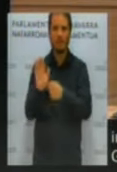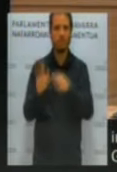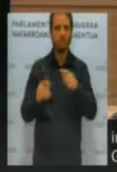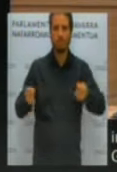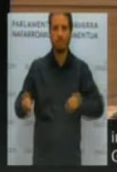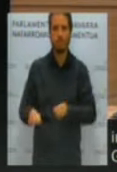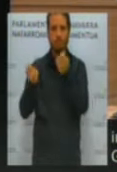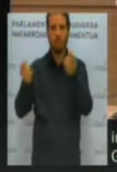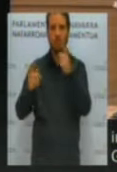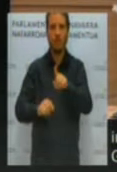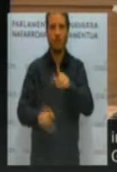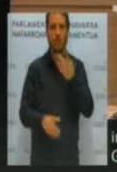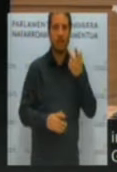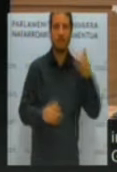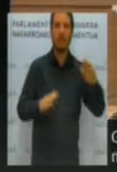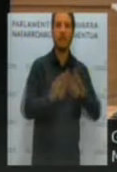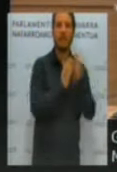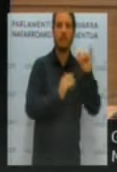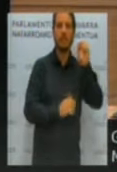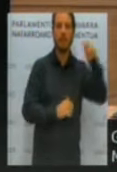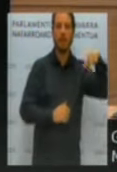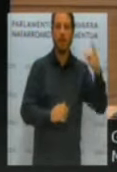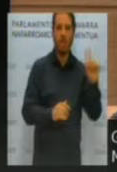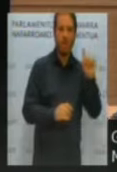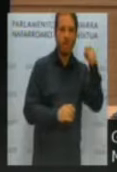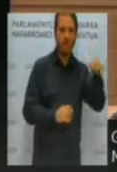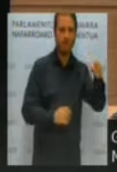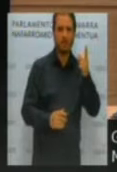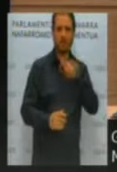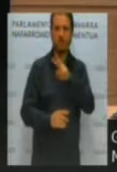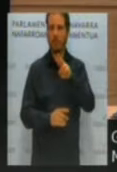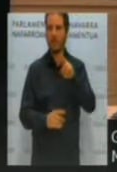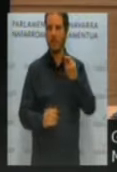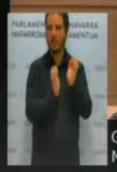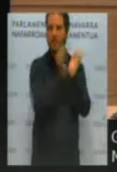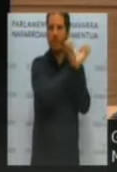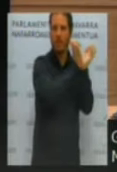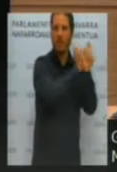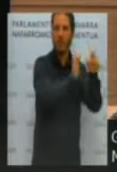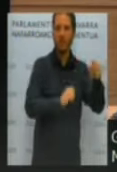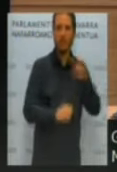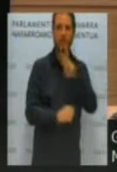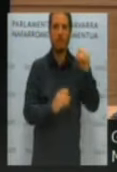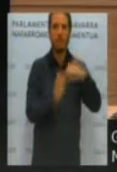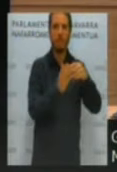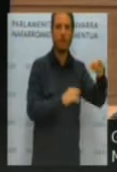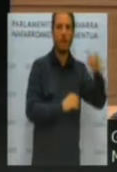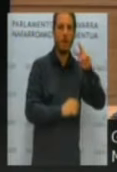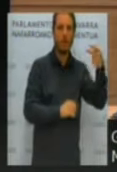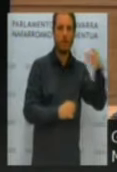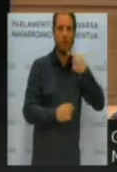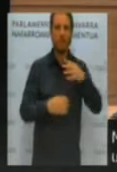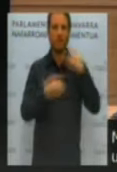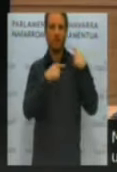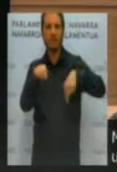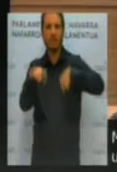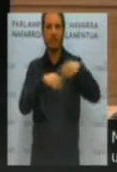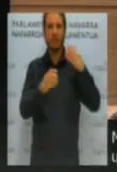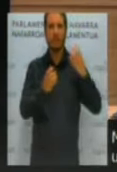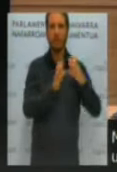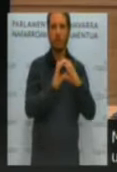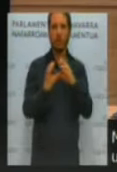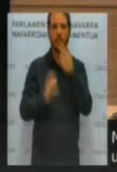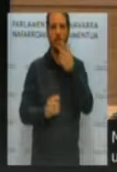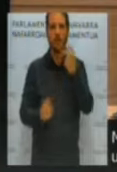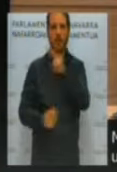20 millones de euros y tenemos un contrato caducado desde hace más de un año y medio. ¿Qué pasa con el transporte sanitario? Desde el 31 de marzo del año